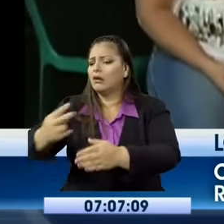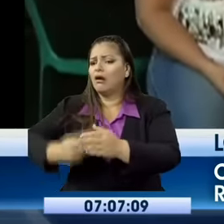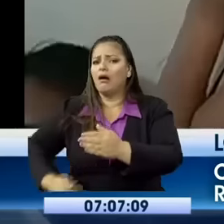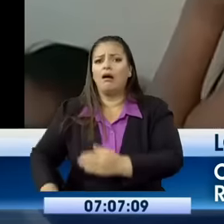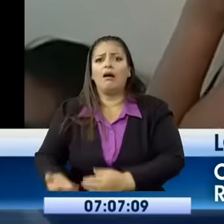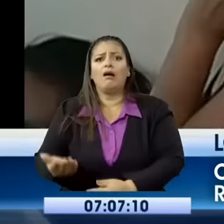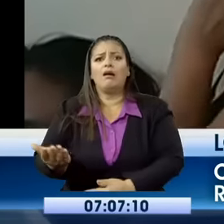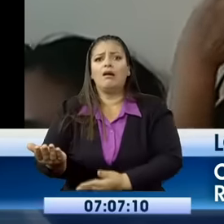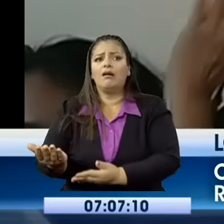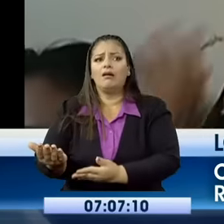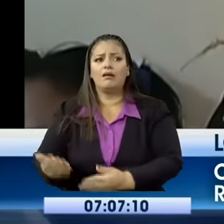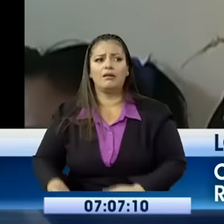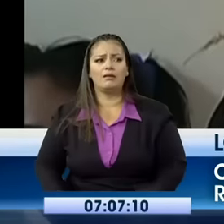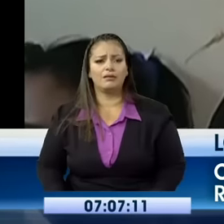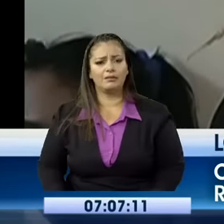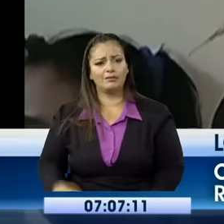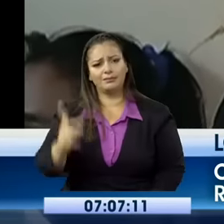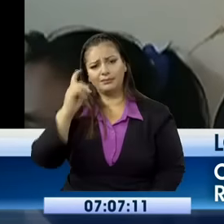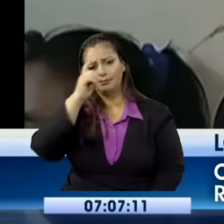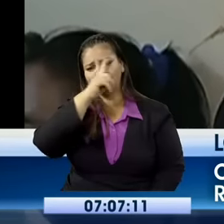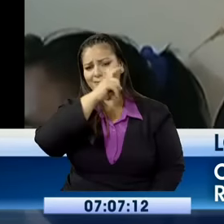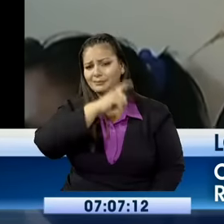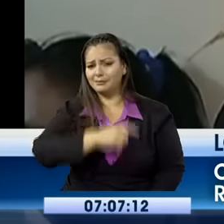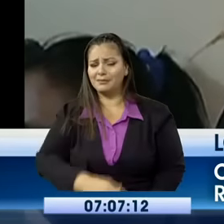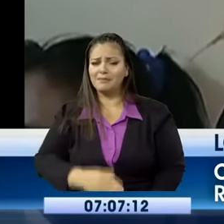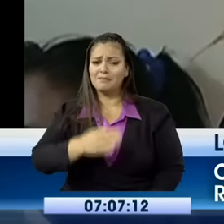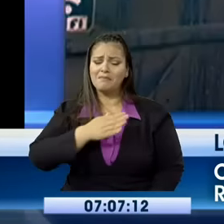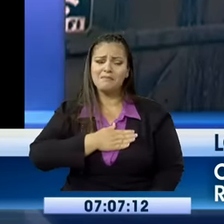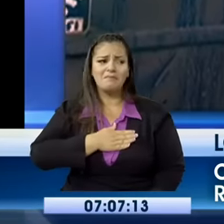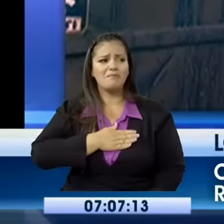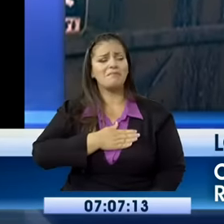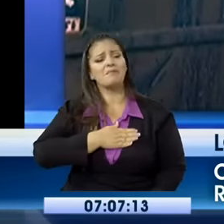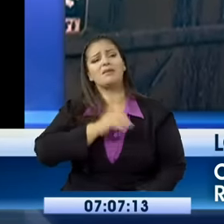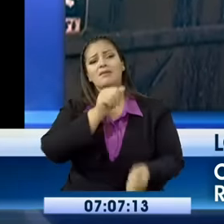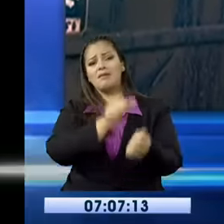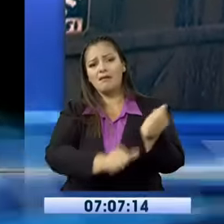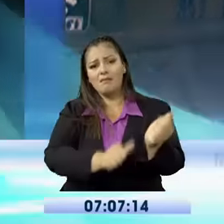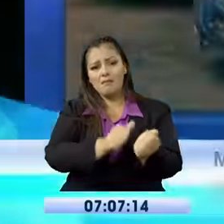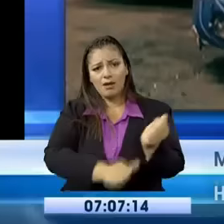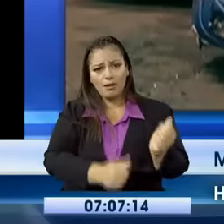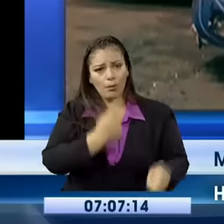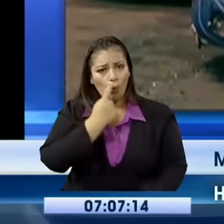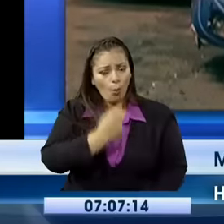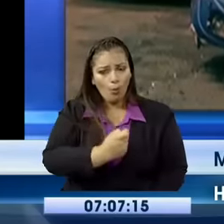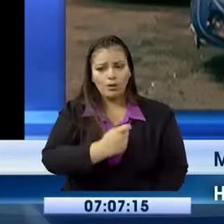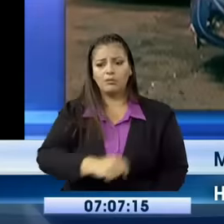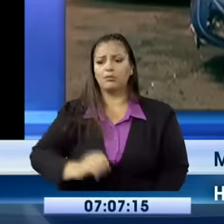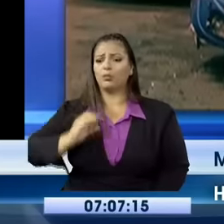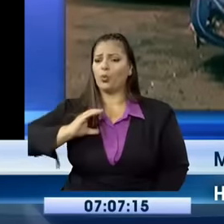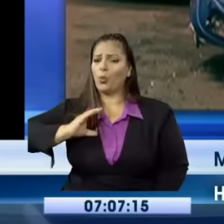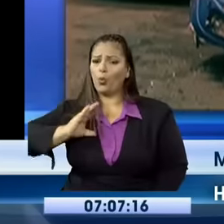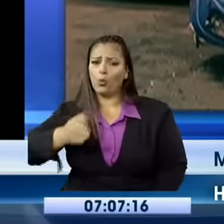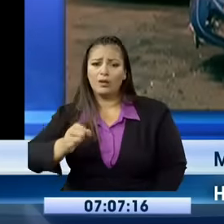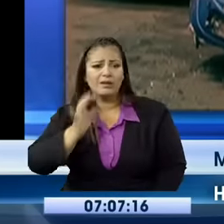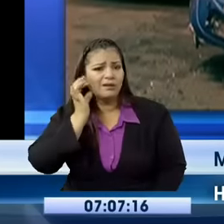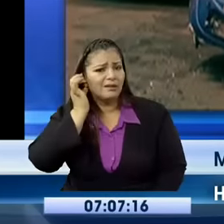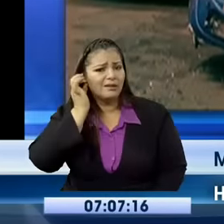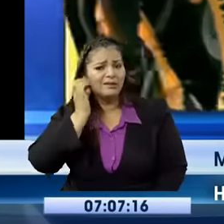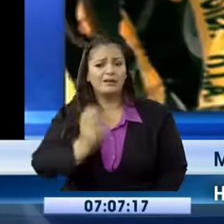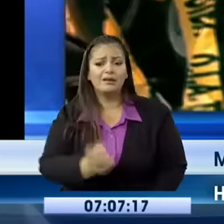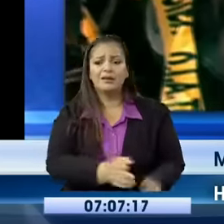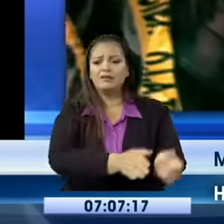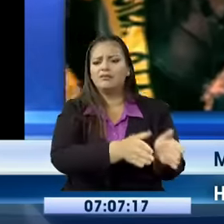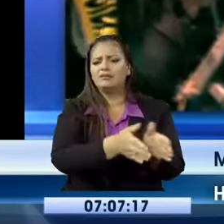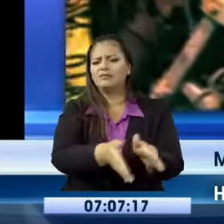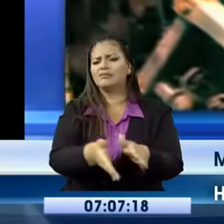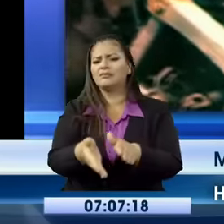difícil porque es mi hermano mi cuñada otros hermanos de la iglesia y